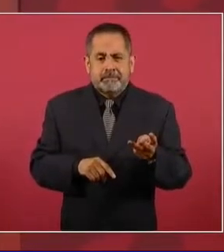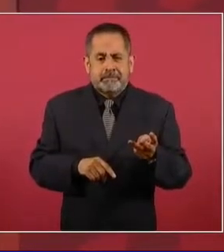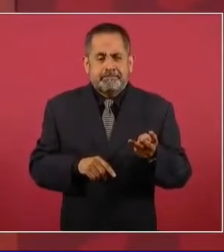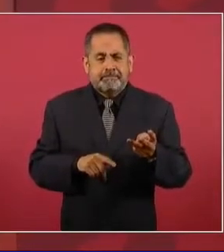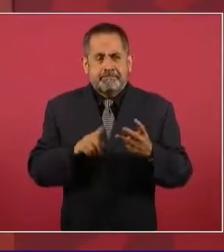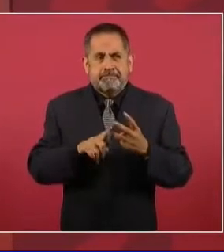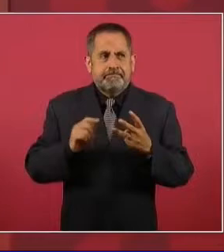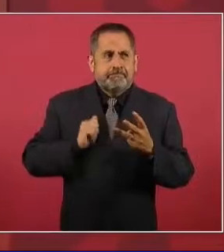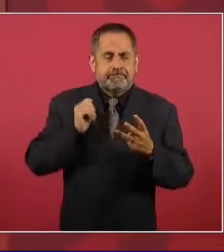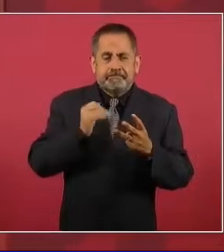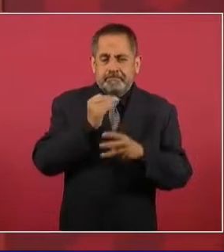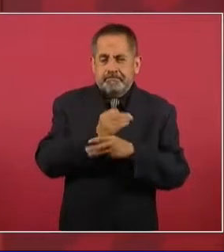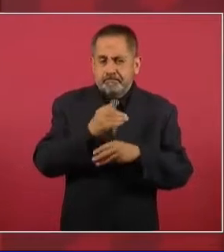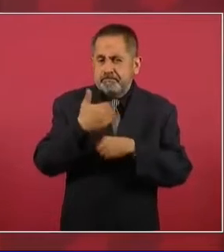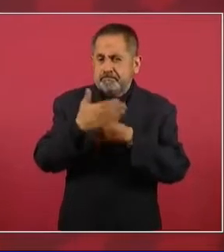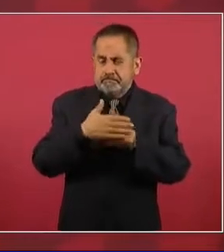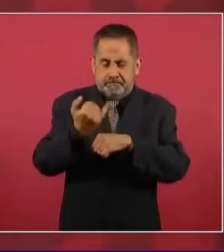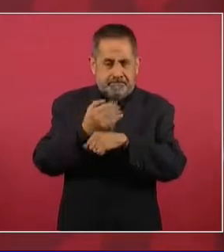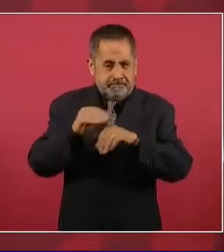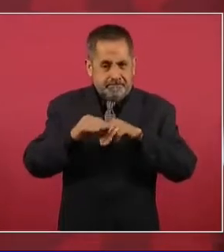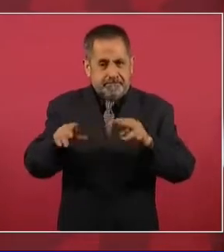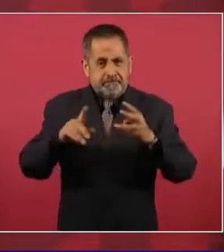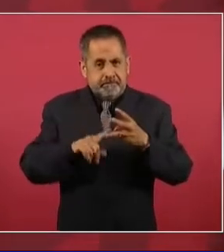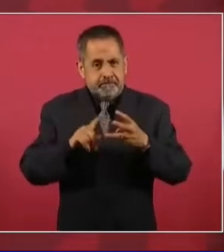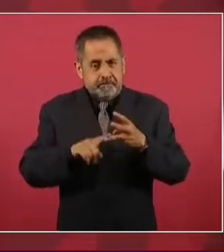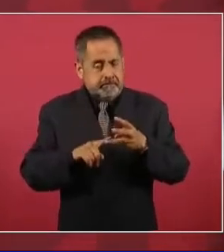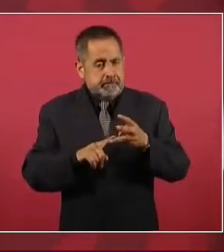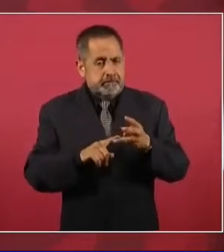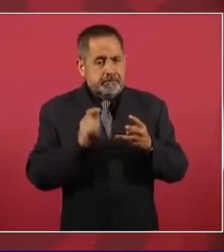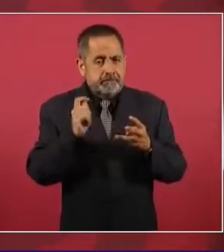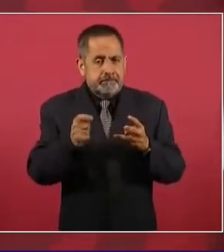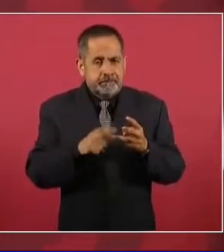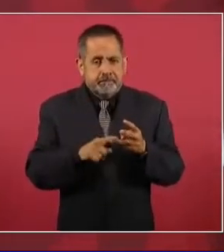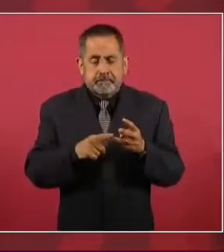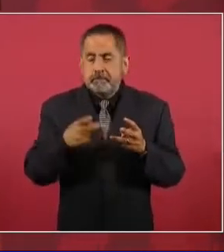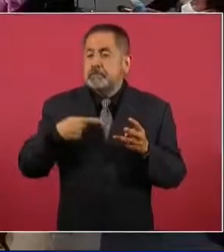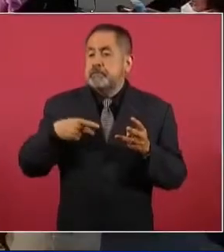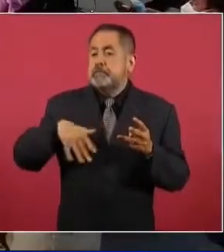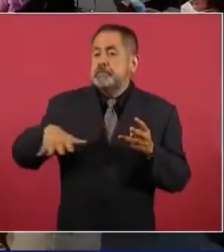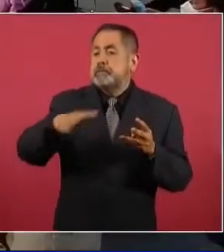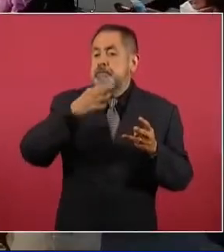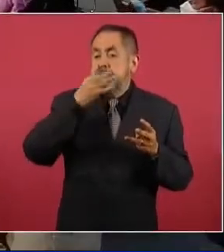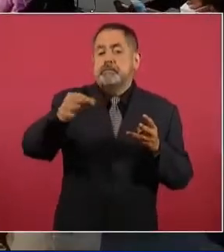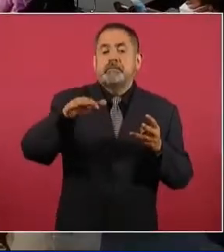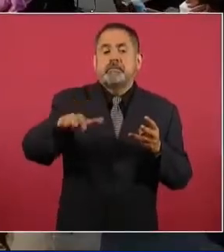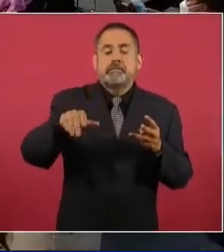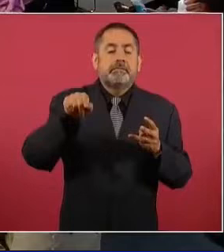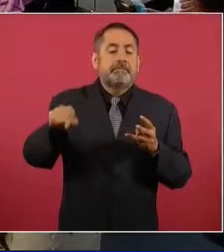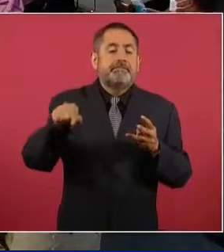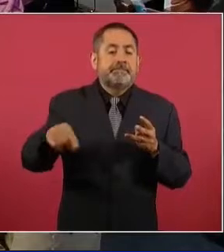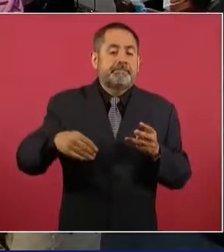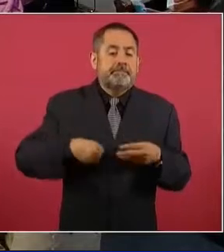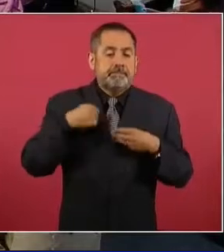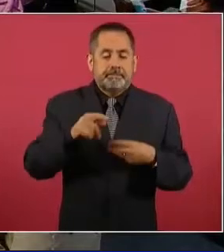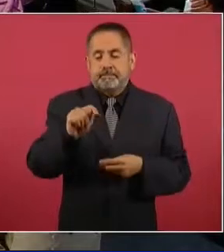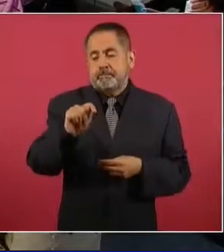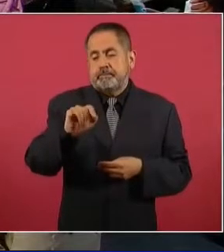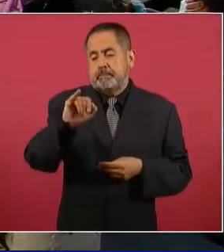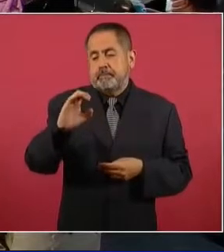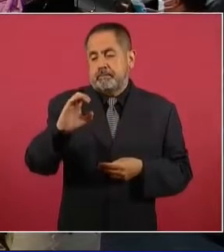Vamos a aprovechar para informar a los habitantes de